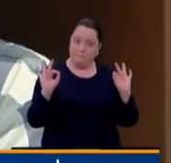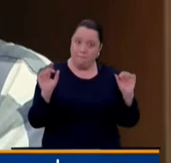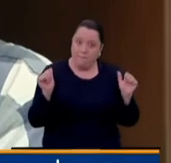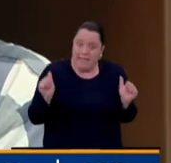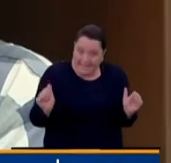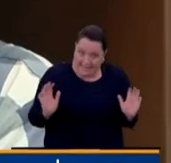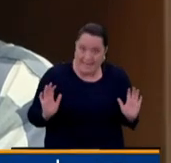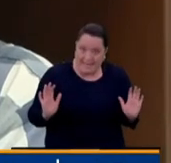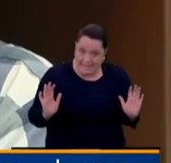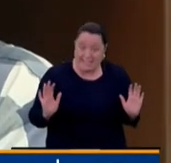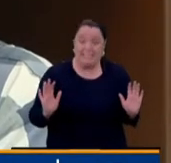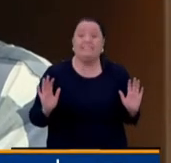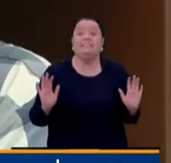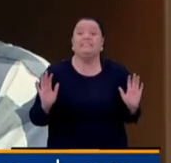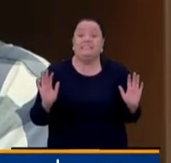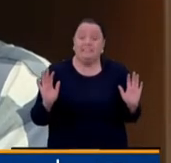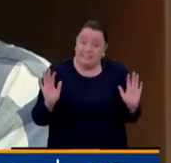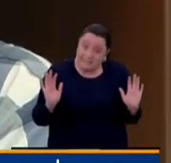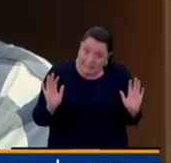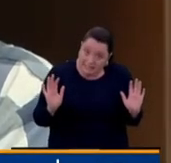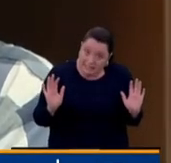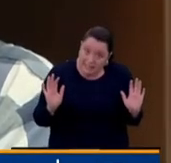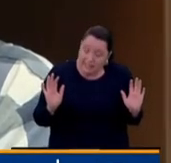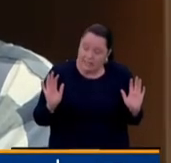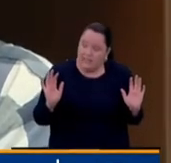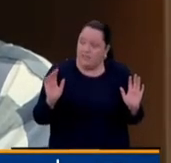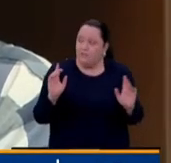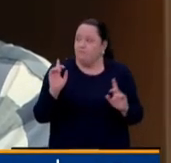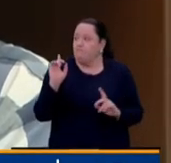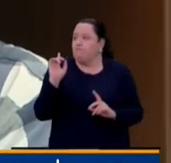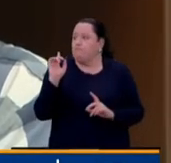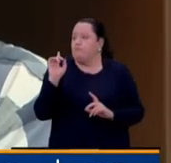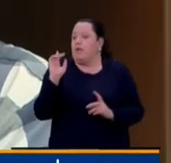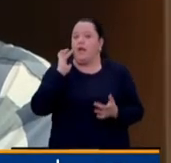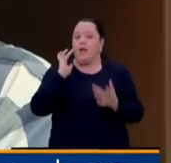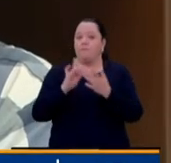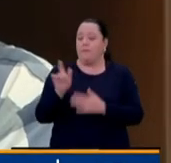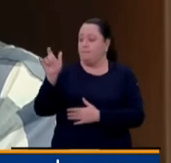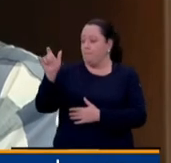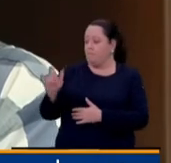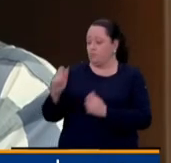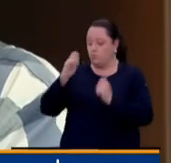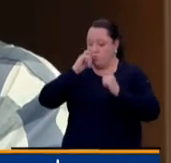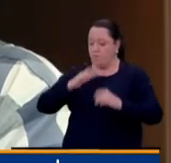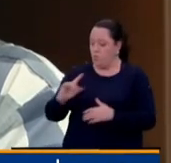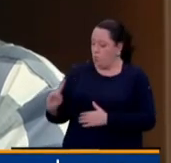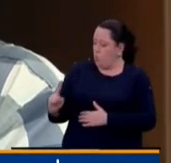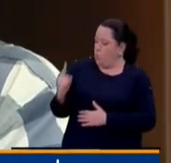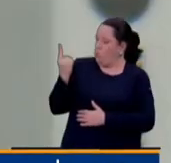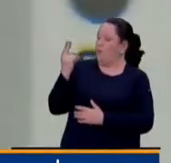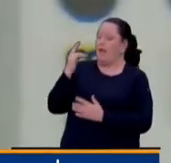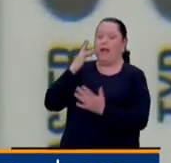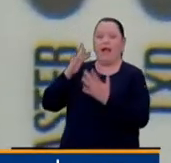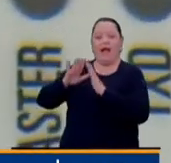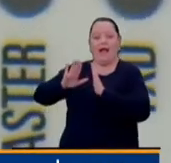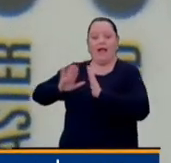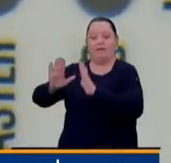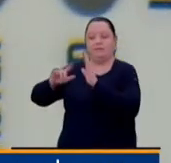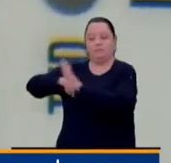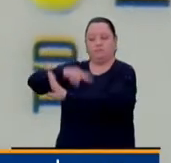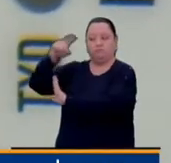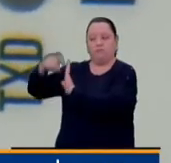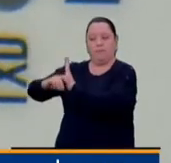la característica única de la persona humana en su integralidad se protege, pero